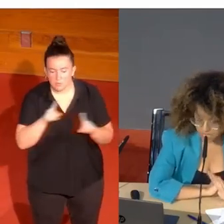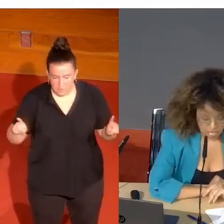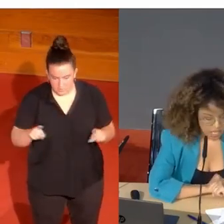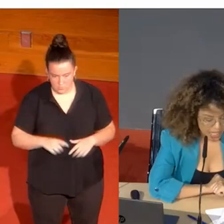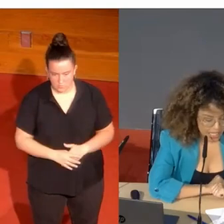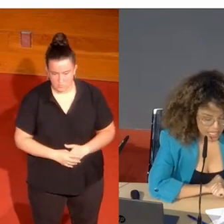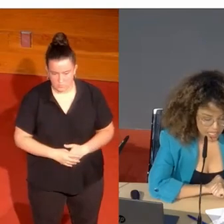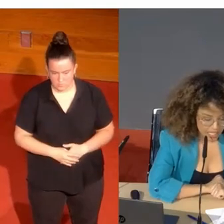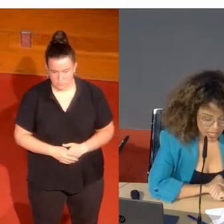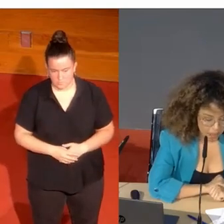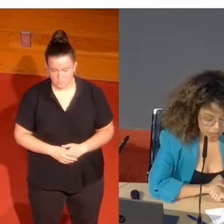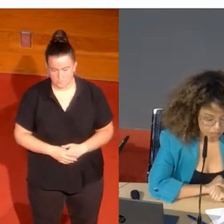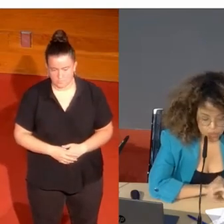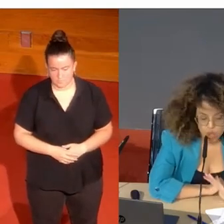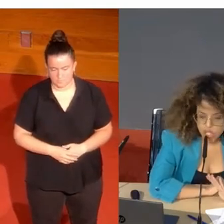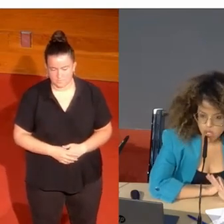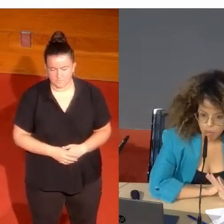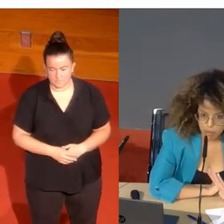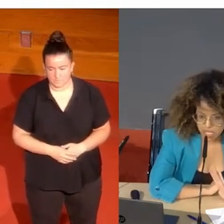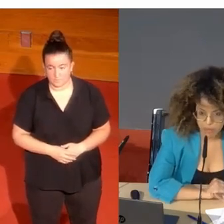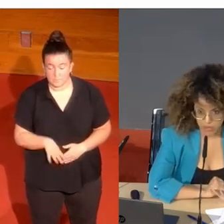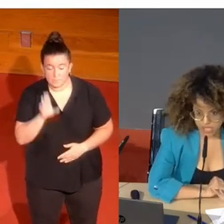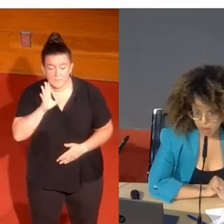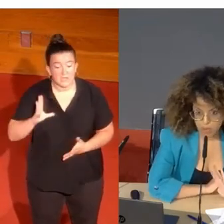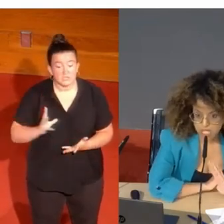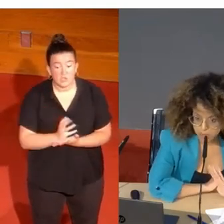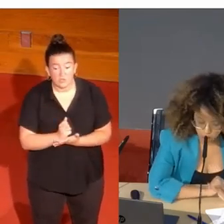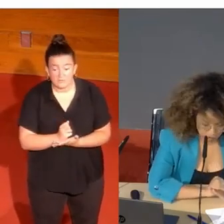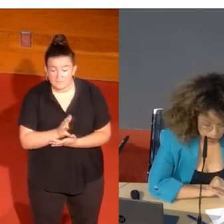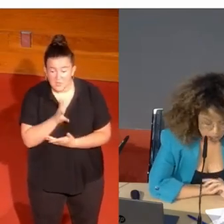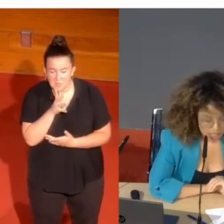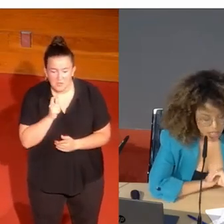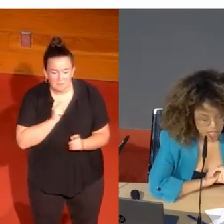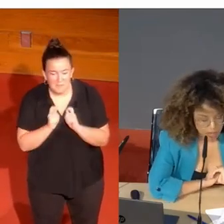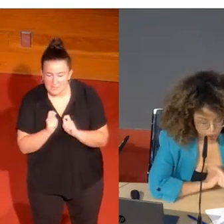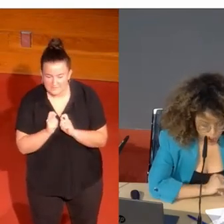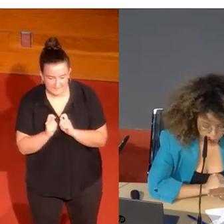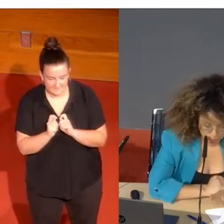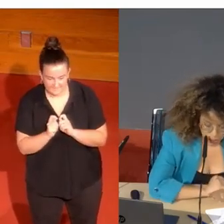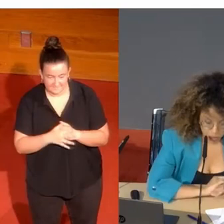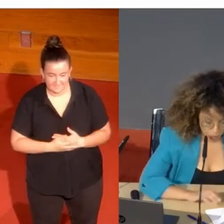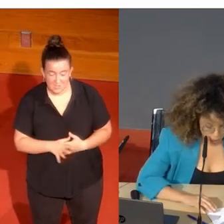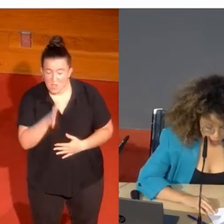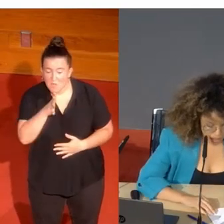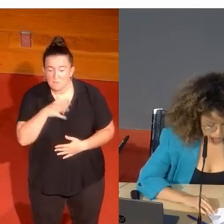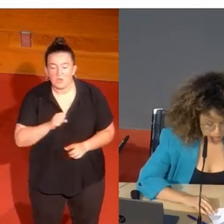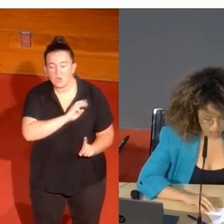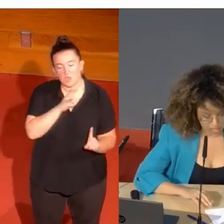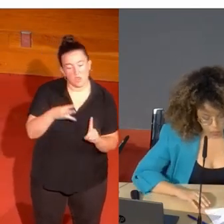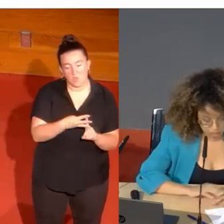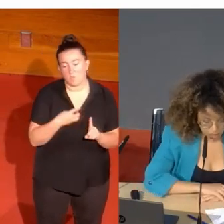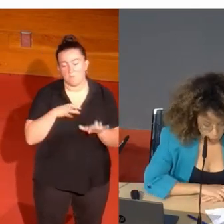y eh todo eso por ser periodista por ser bloguero eh fue cofundador de una web